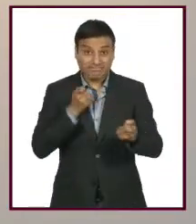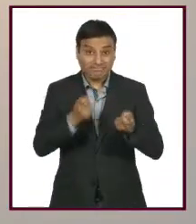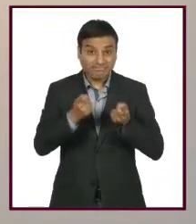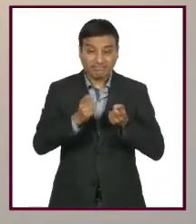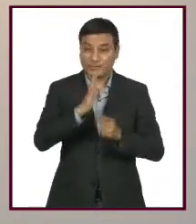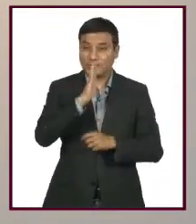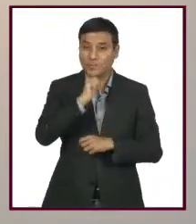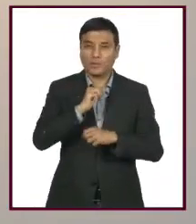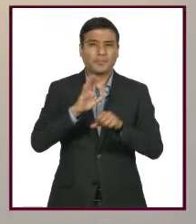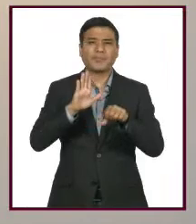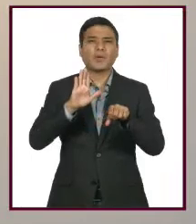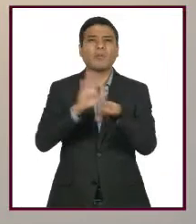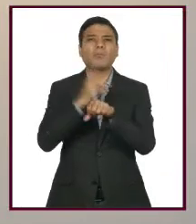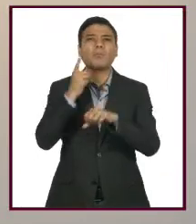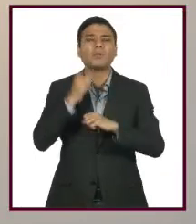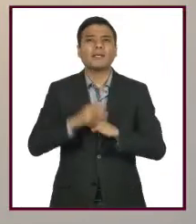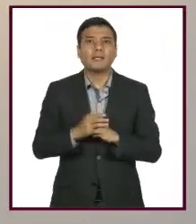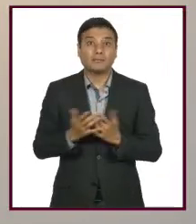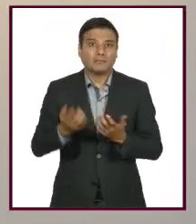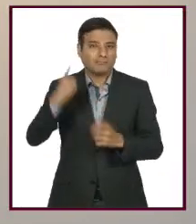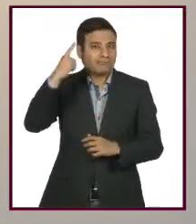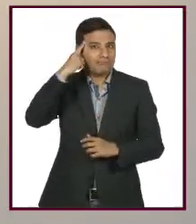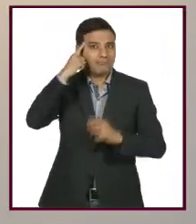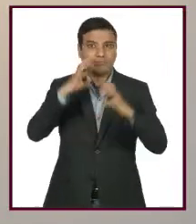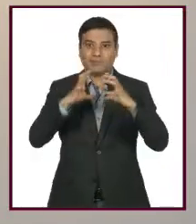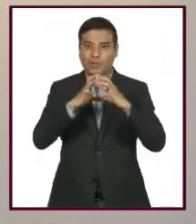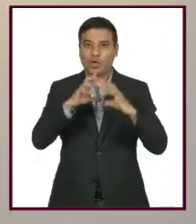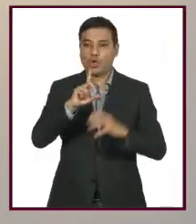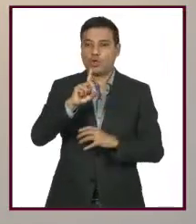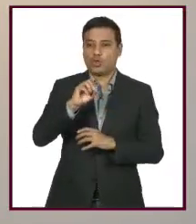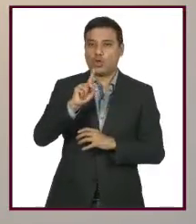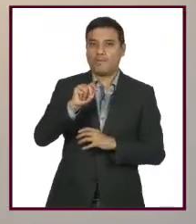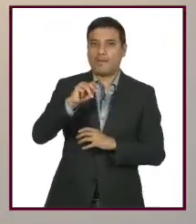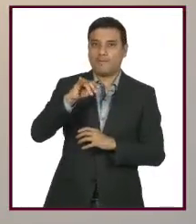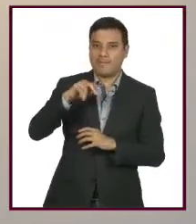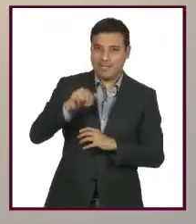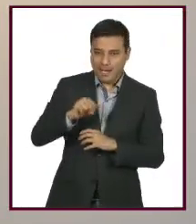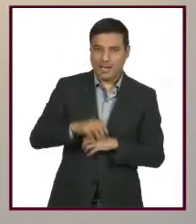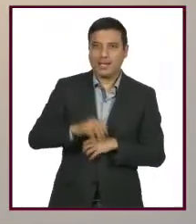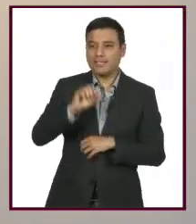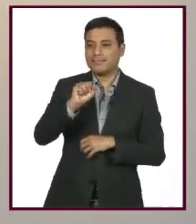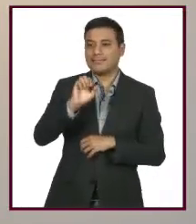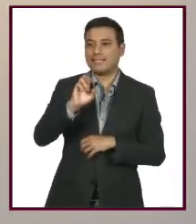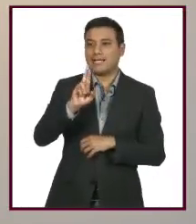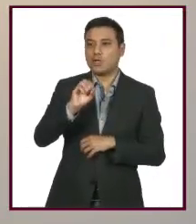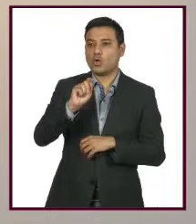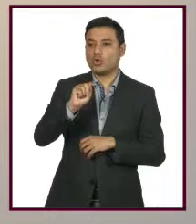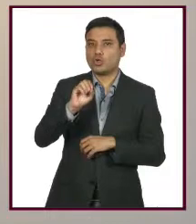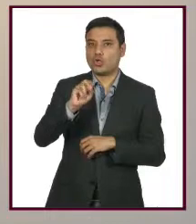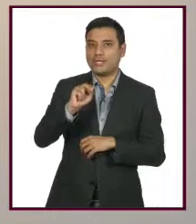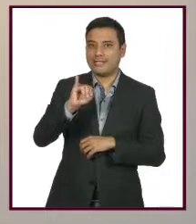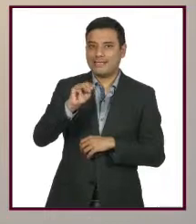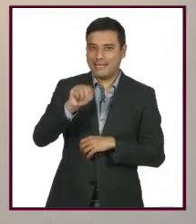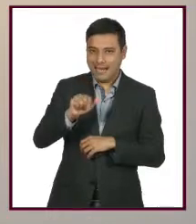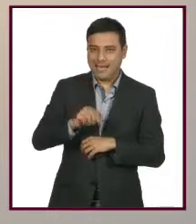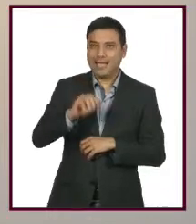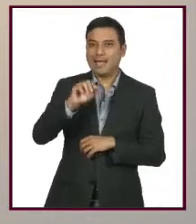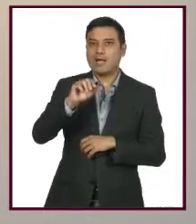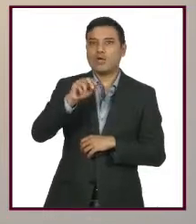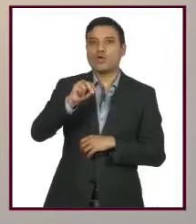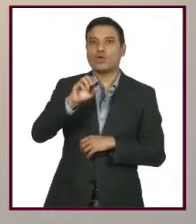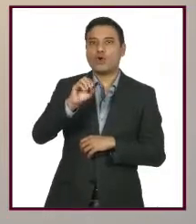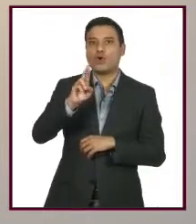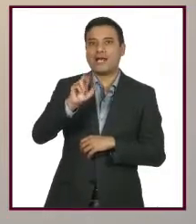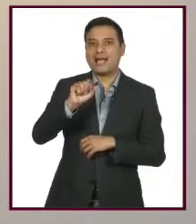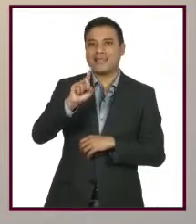los neurotransmisores también se alteran, no solo la dopamina, sino también tiene que ver con la serotonina, noradrenalina, entonces también pues puede